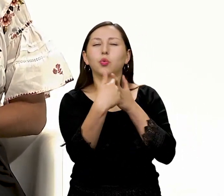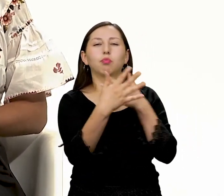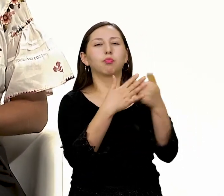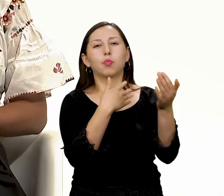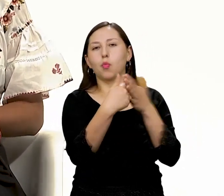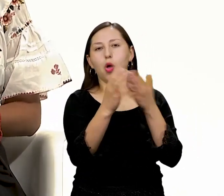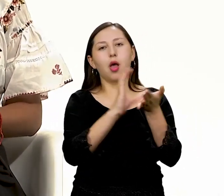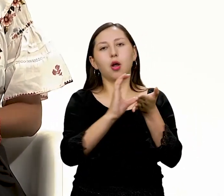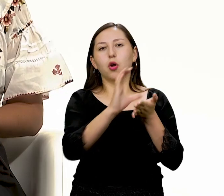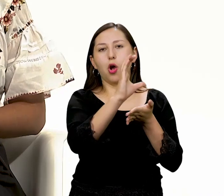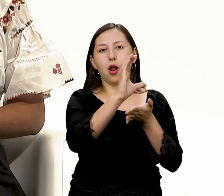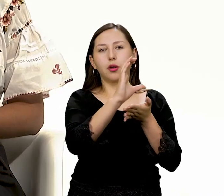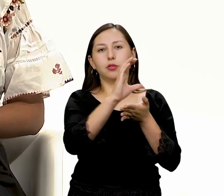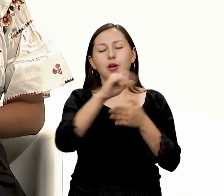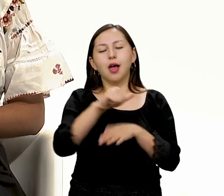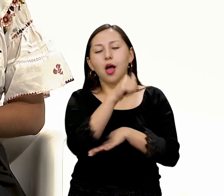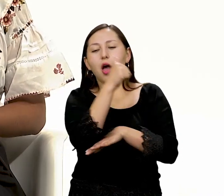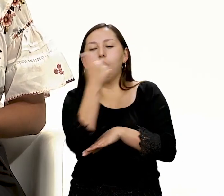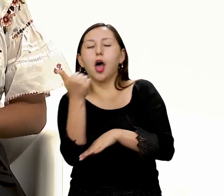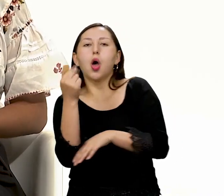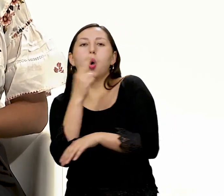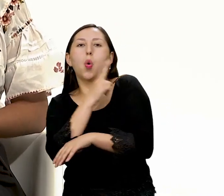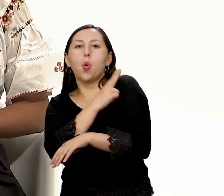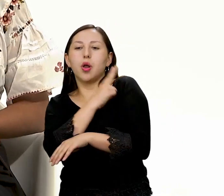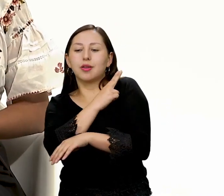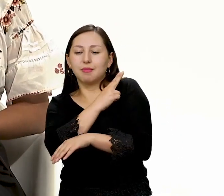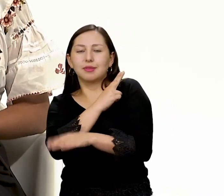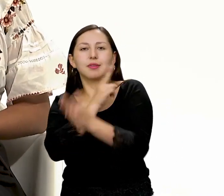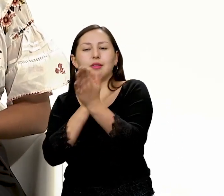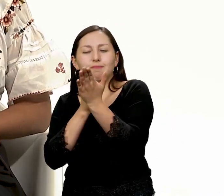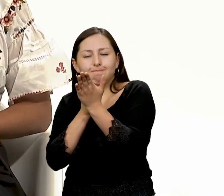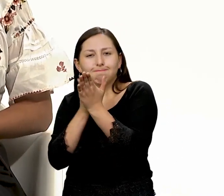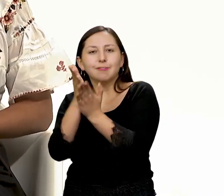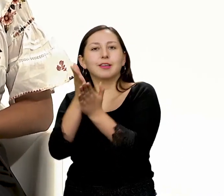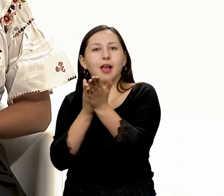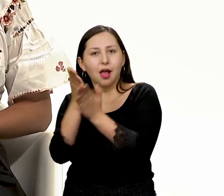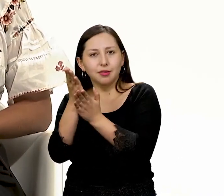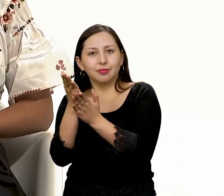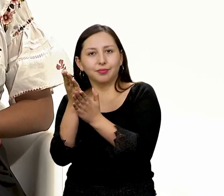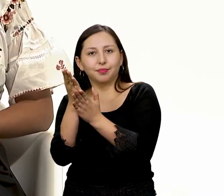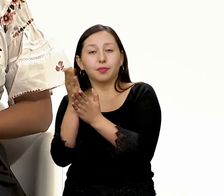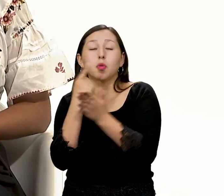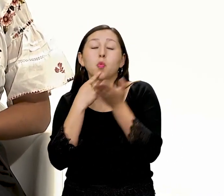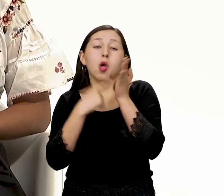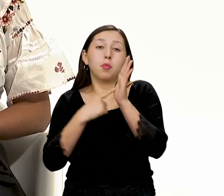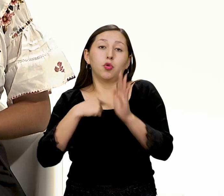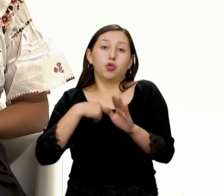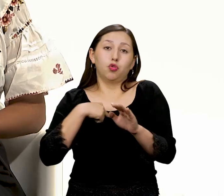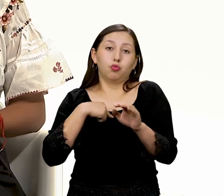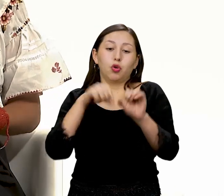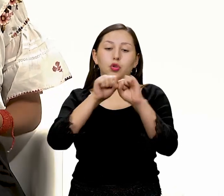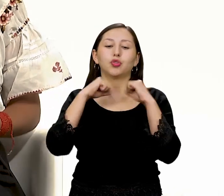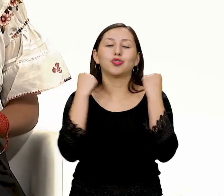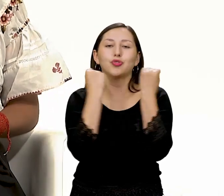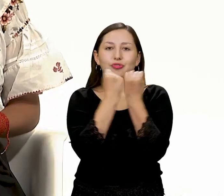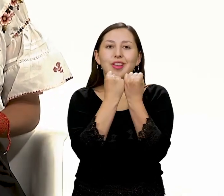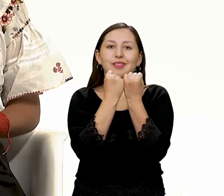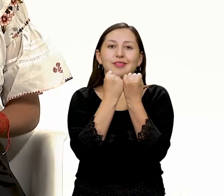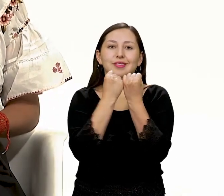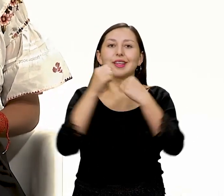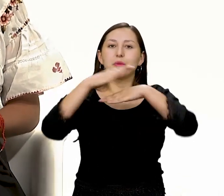ingeniería. No es así. Yo les puedo decir que yo estudié en una carrera de bachiller de sociales, pero soy